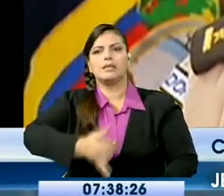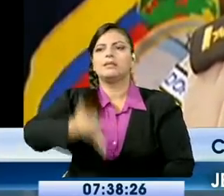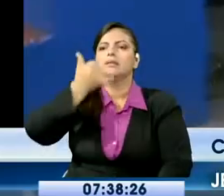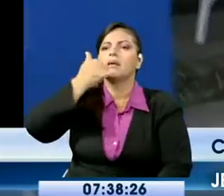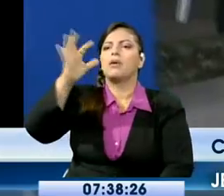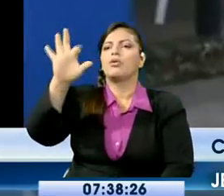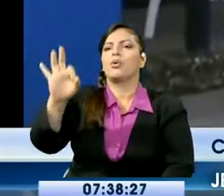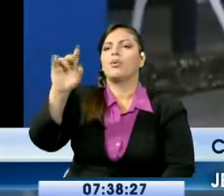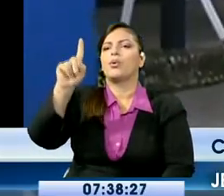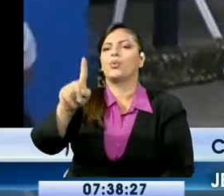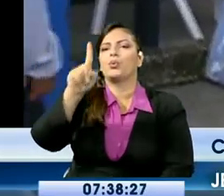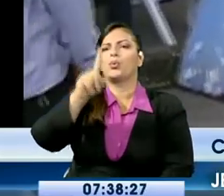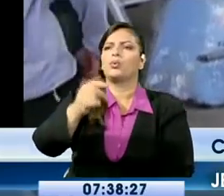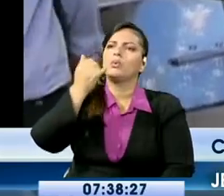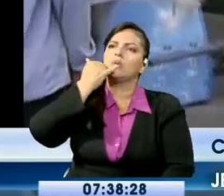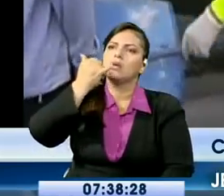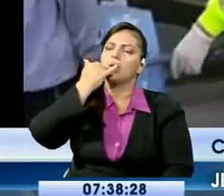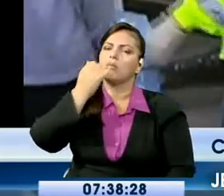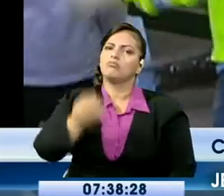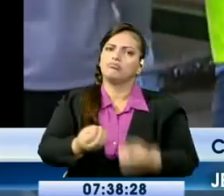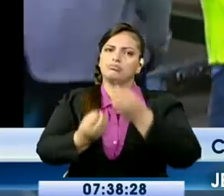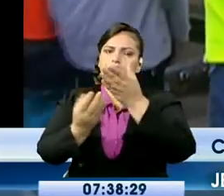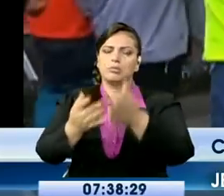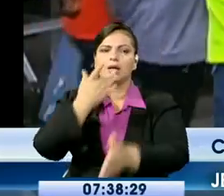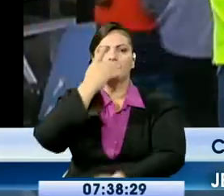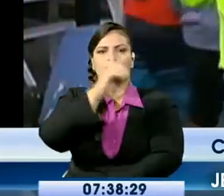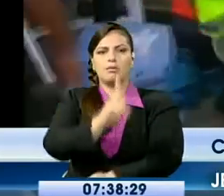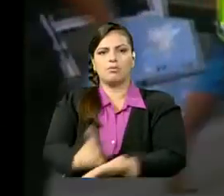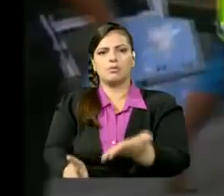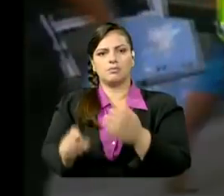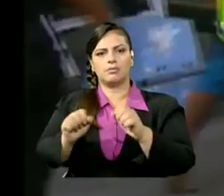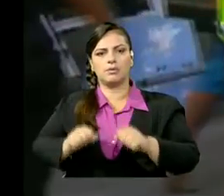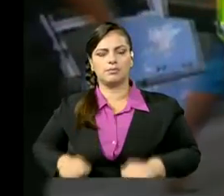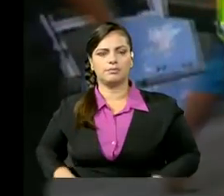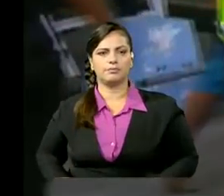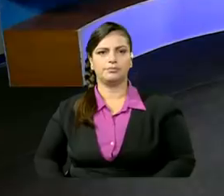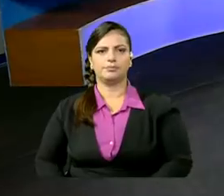positivos. Informó Marcela Maquilón.